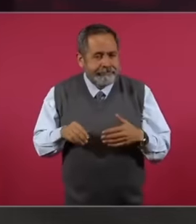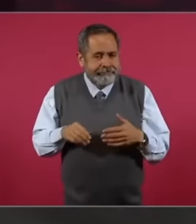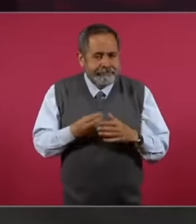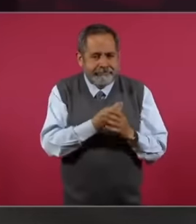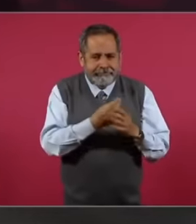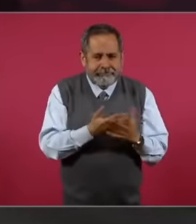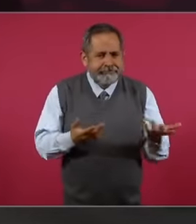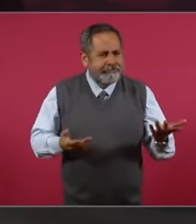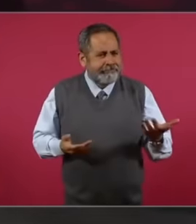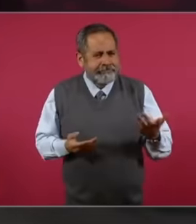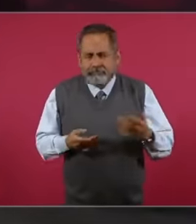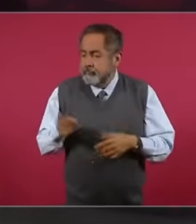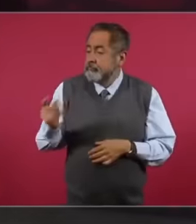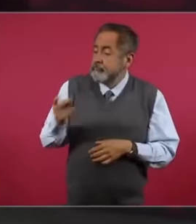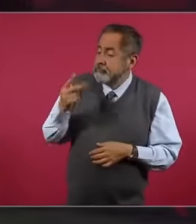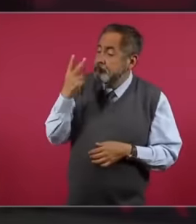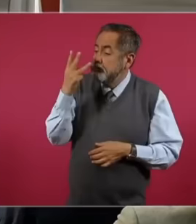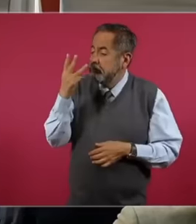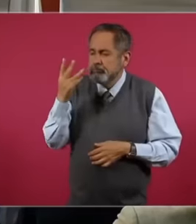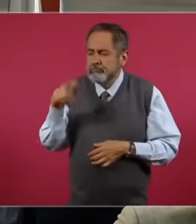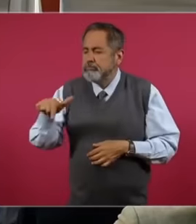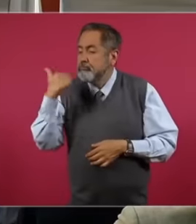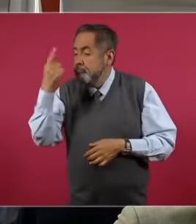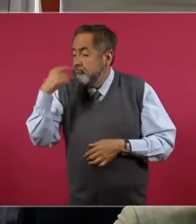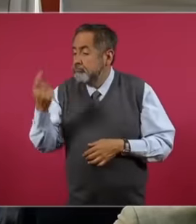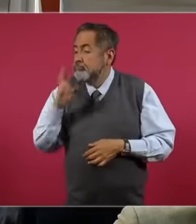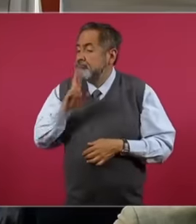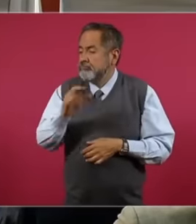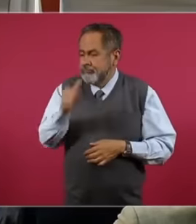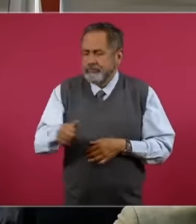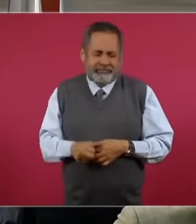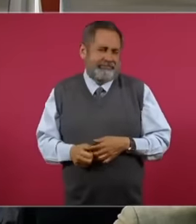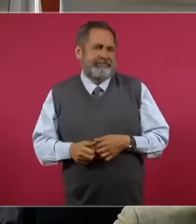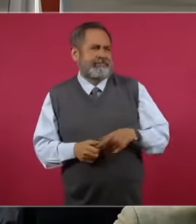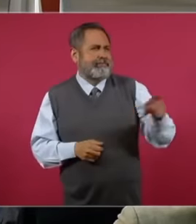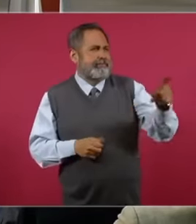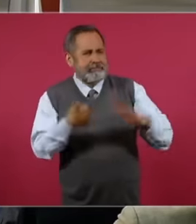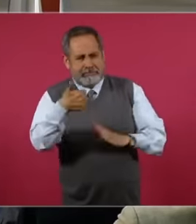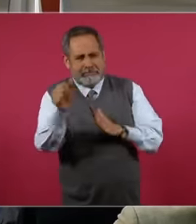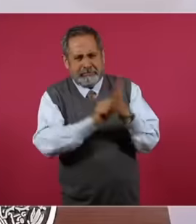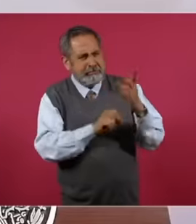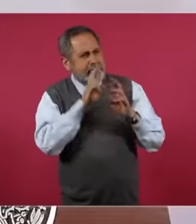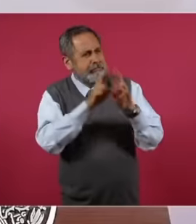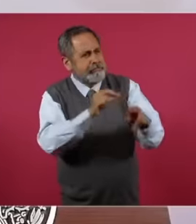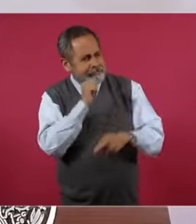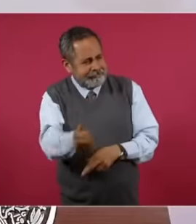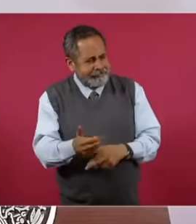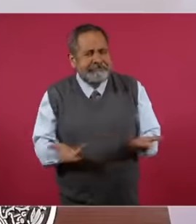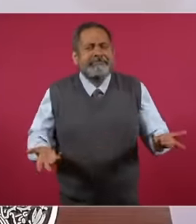¿Cómo a nosotros nos da? ¿Cuántas horas te da a ti? 12 horas. Y él se llevó 6 meses en contestar.